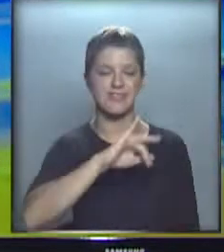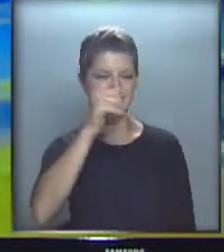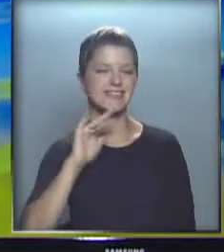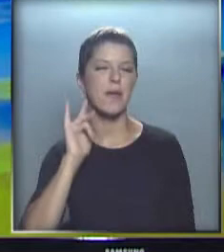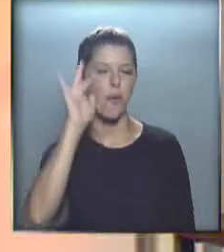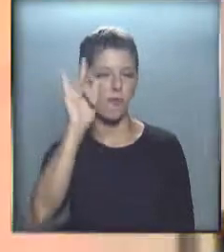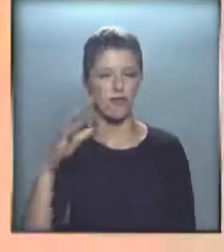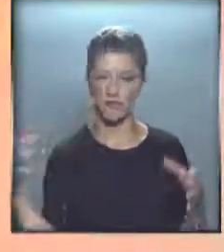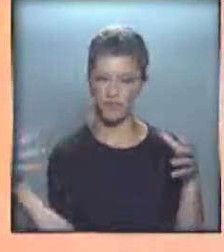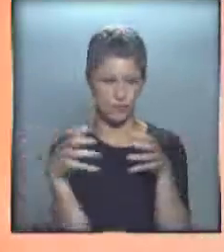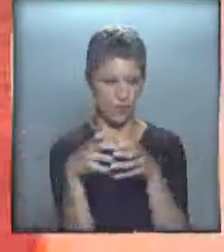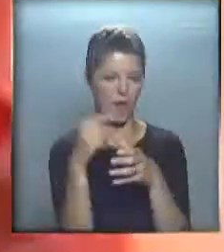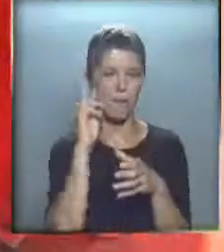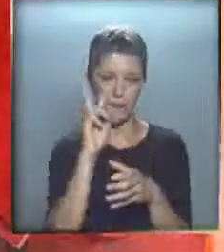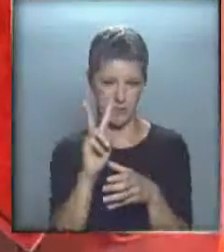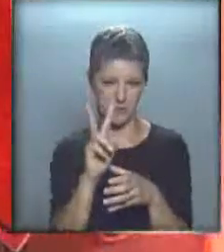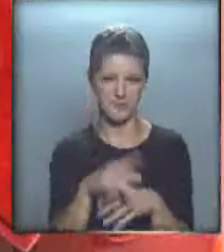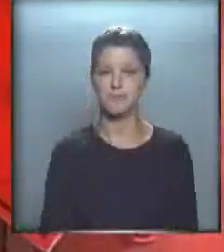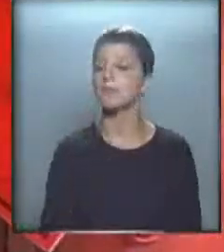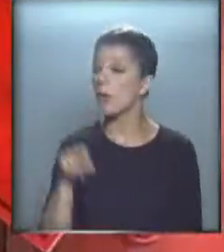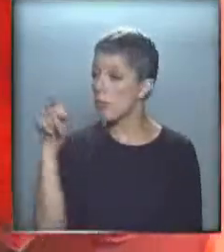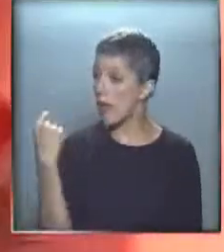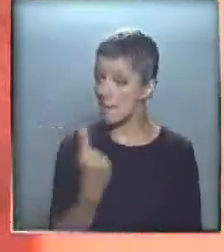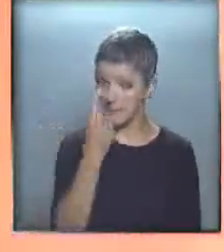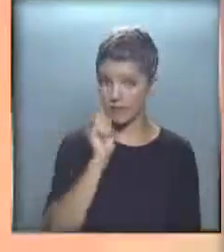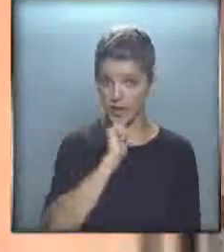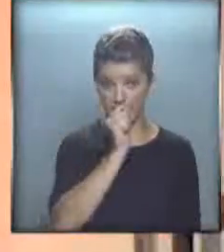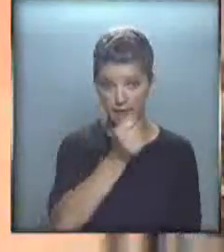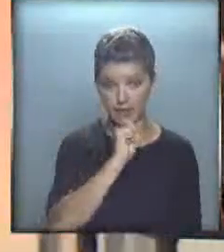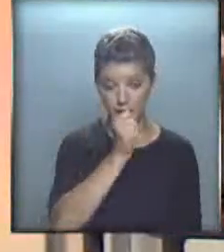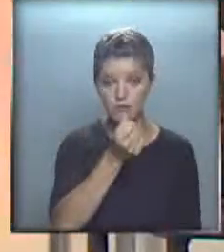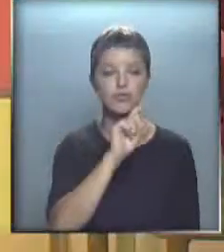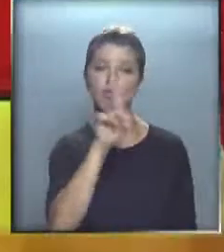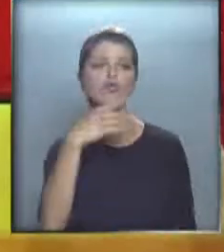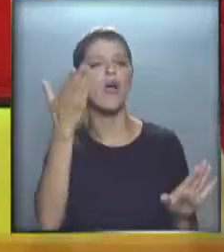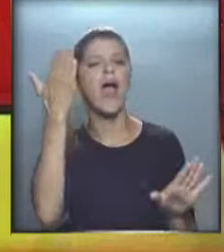todos. ¿Y es la primera vez que vos, Micaela, que cantás en...? No,